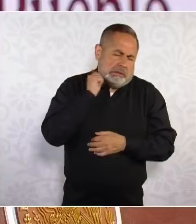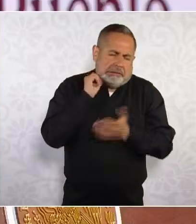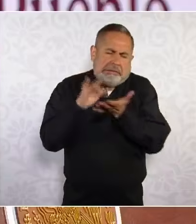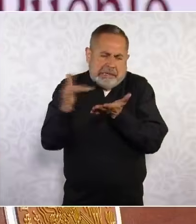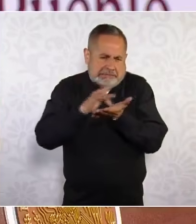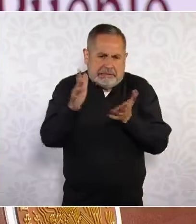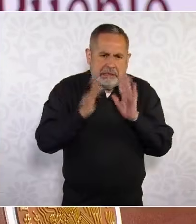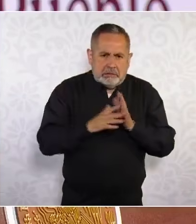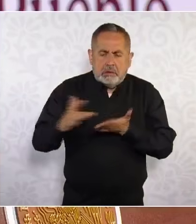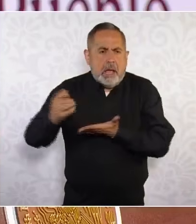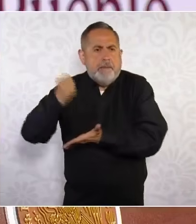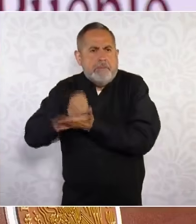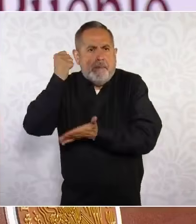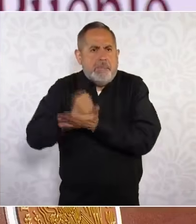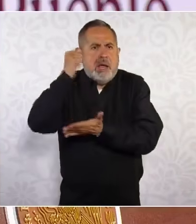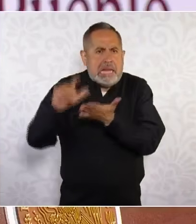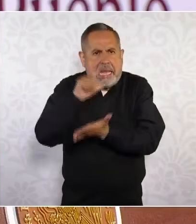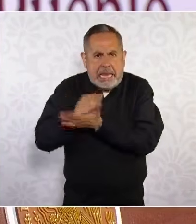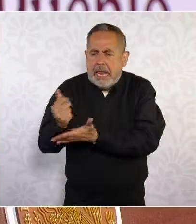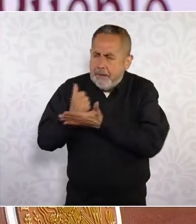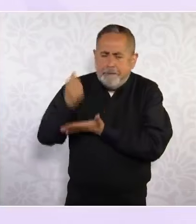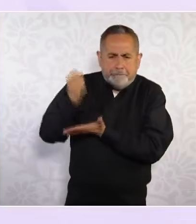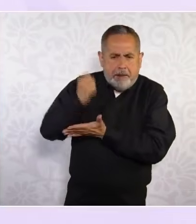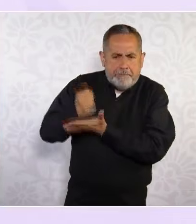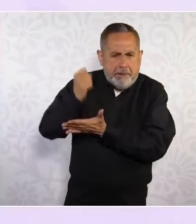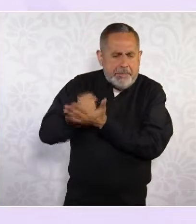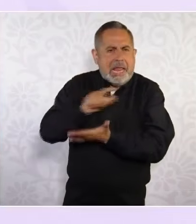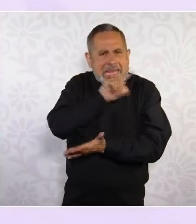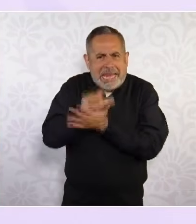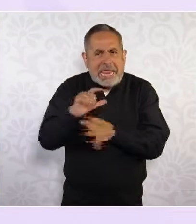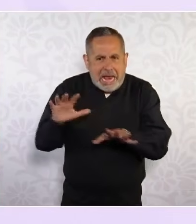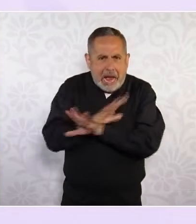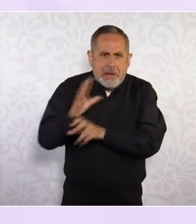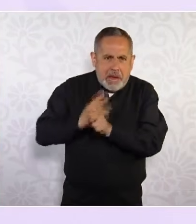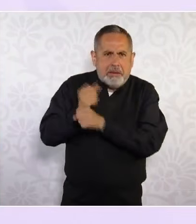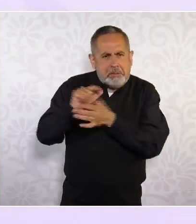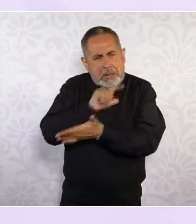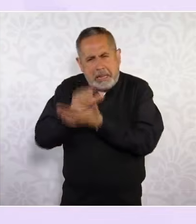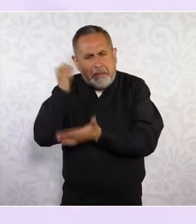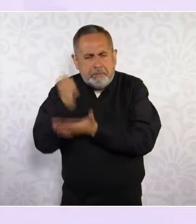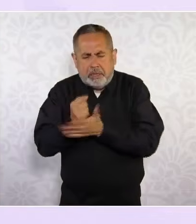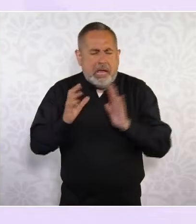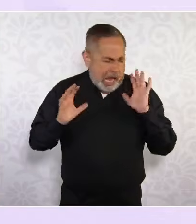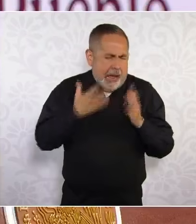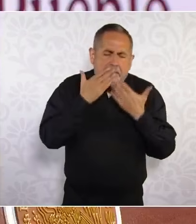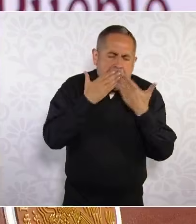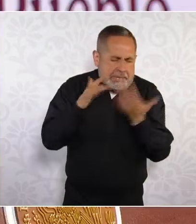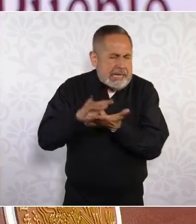pues porque se han aprobado muchísimas reformas muy importantes para el país y para el avance de la